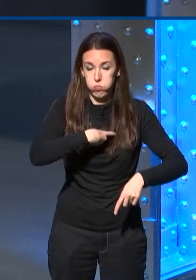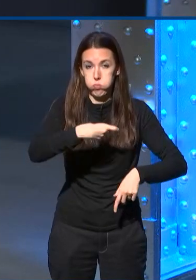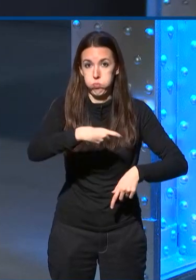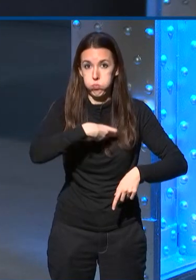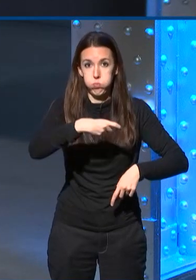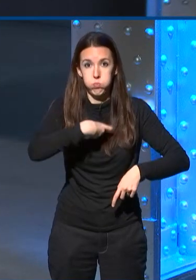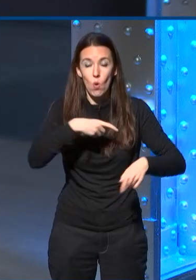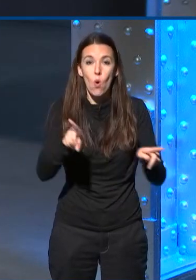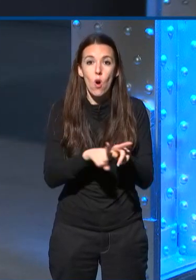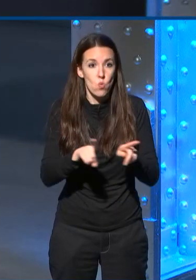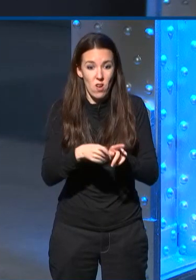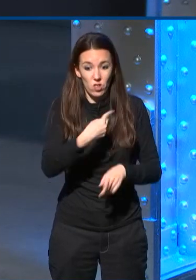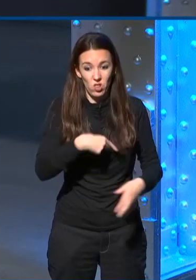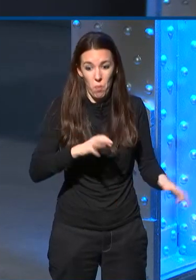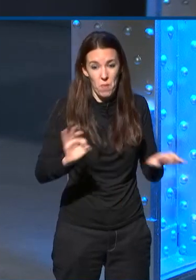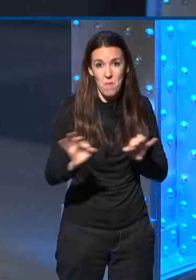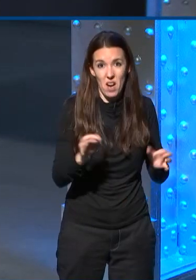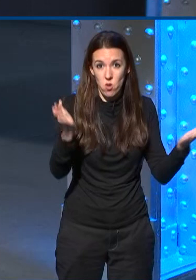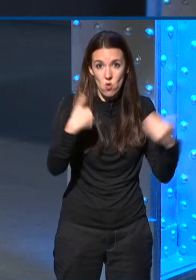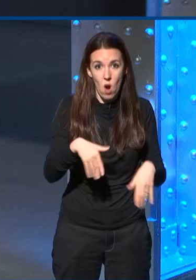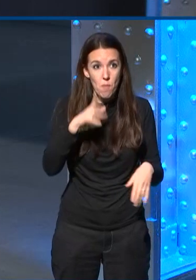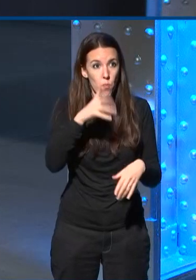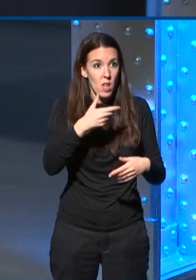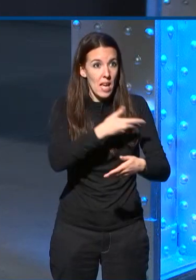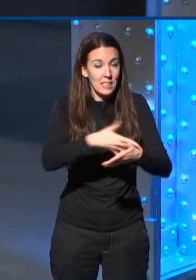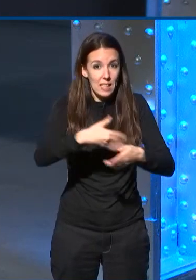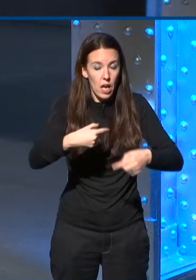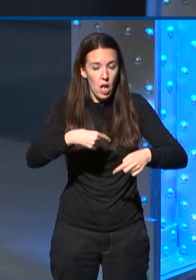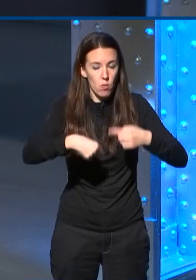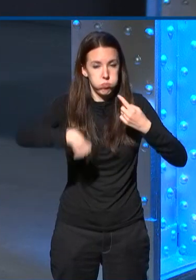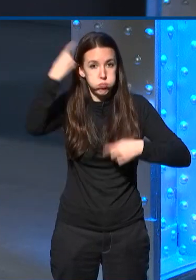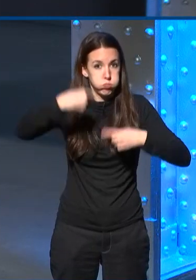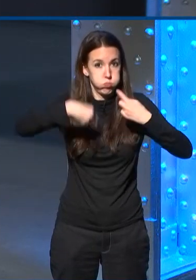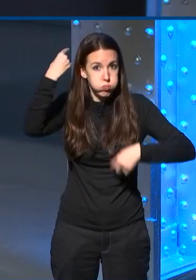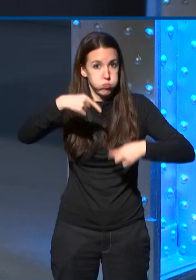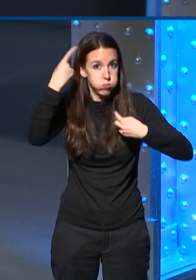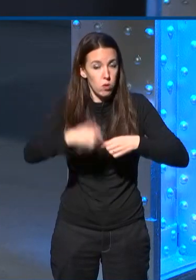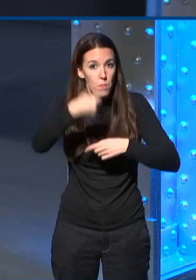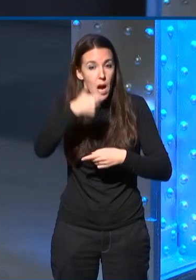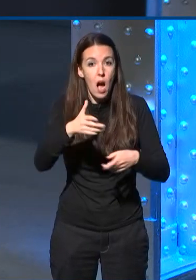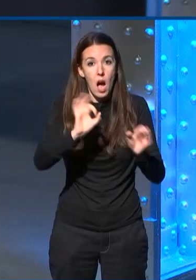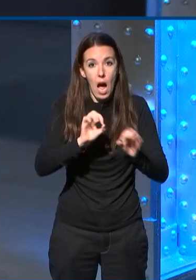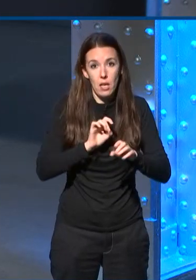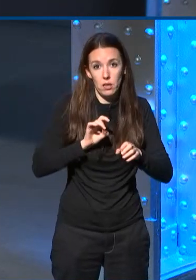y no estamos preparados para eso, con lo cual se nos va mucha más sangre a la cabeza y ese tipo de cosas, ¿no? El tema de las flatulencias, pues claro,